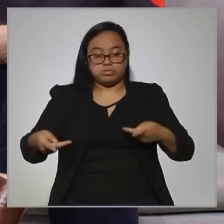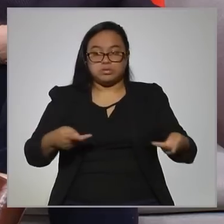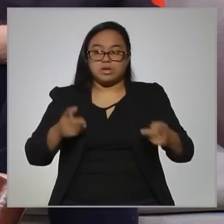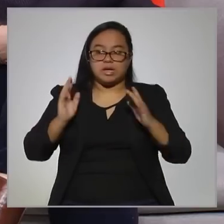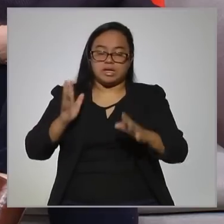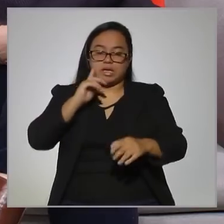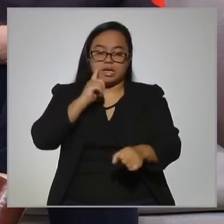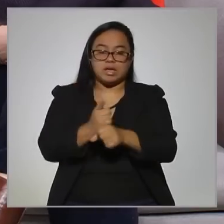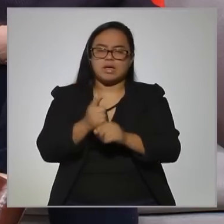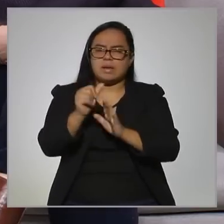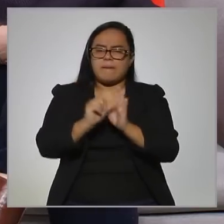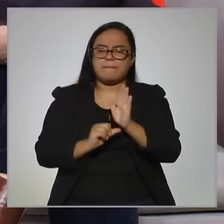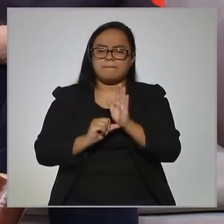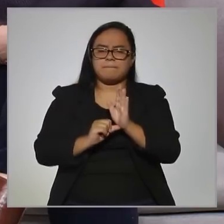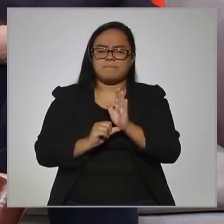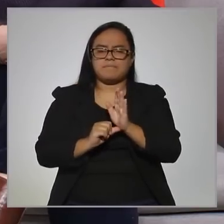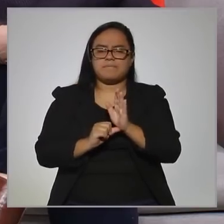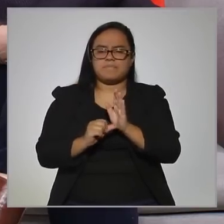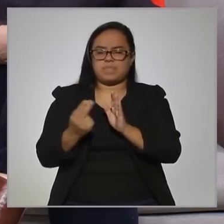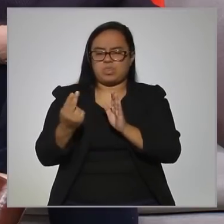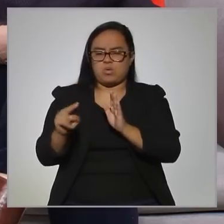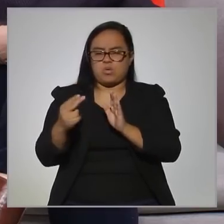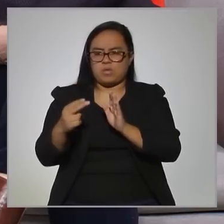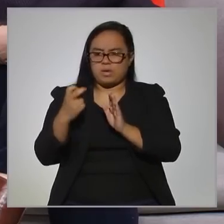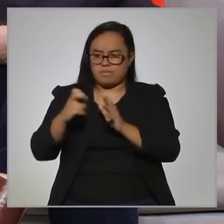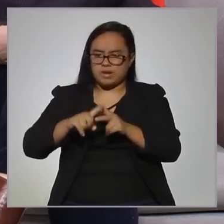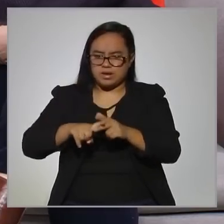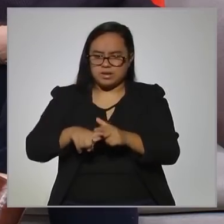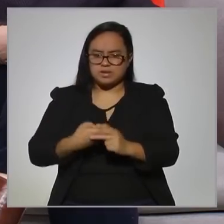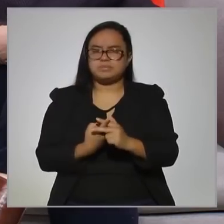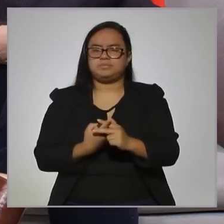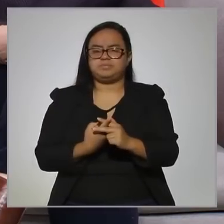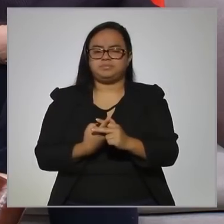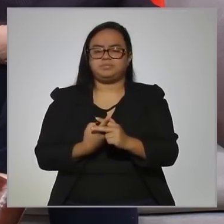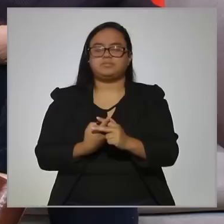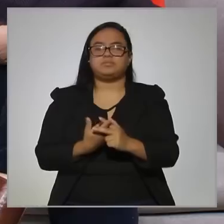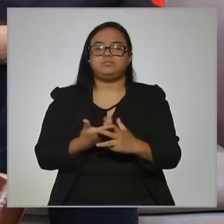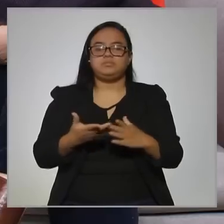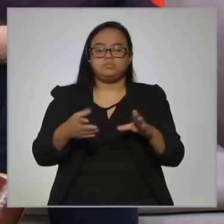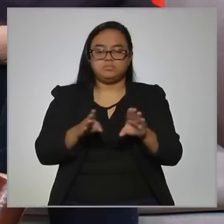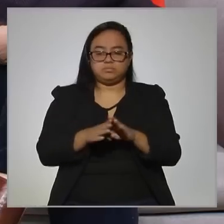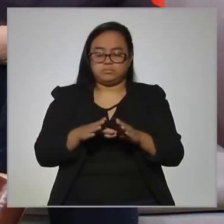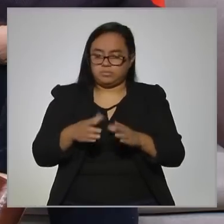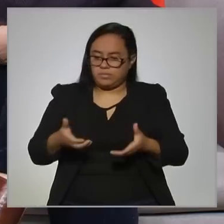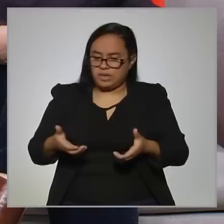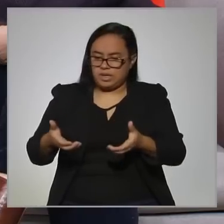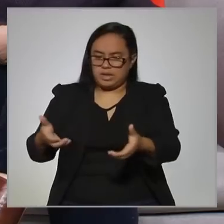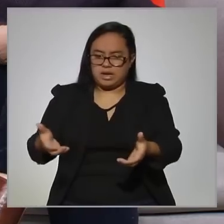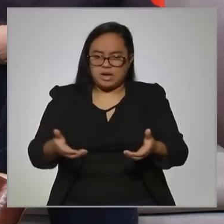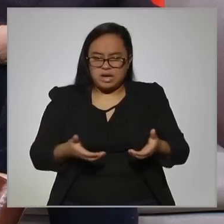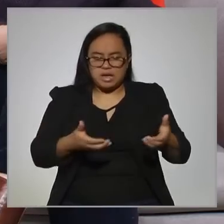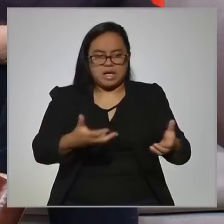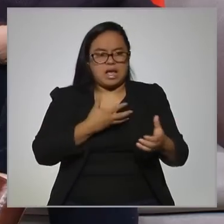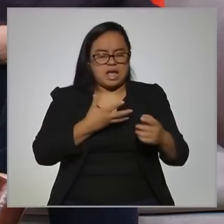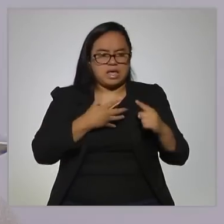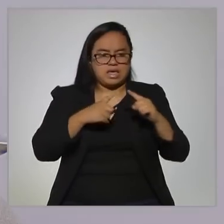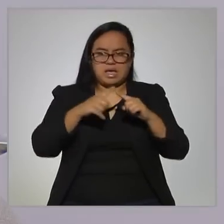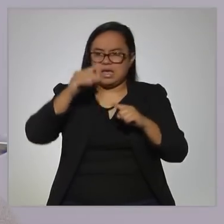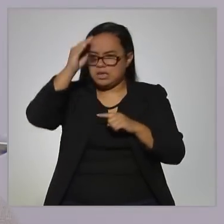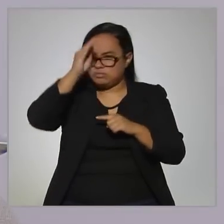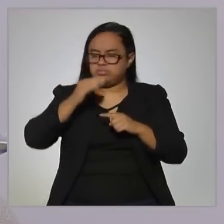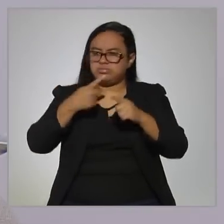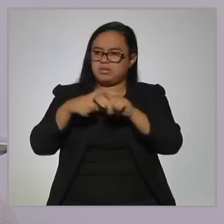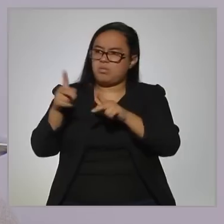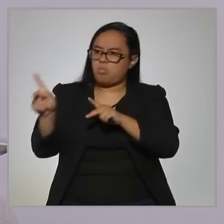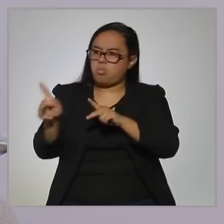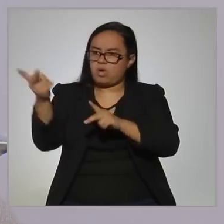notar desde el mes de noviembre, cómo a través de las calles hay las procesiones que vienen de todos los pueblos, ya